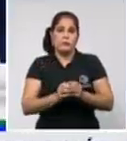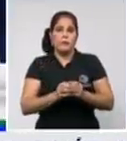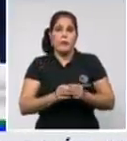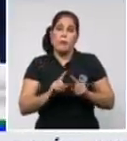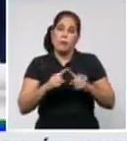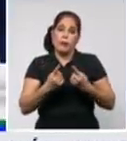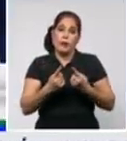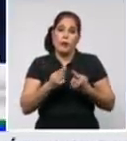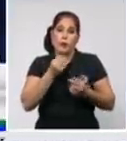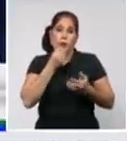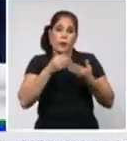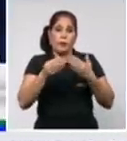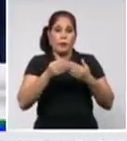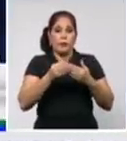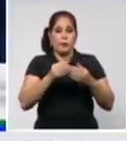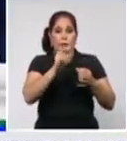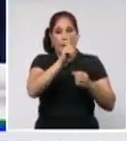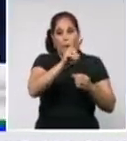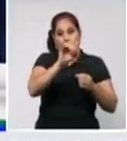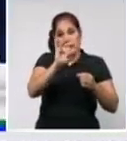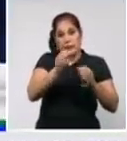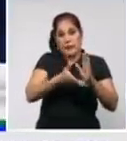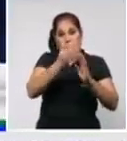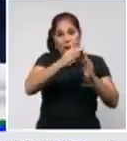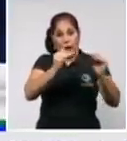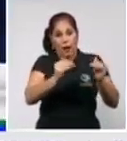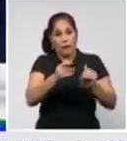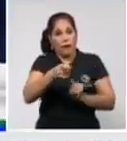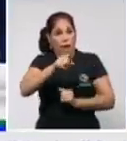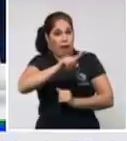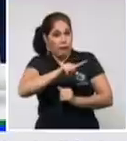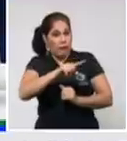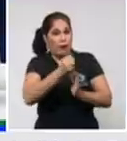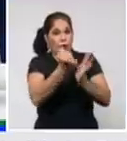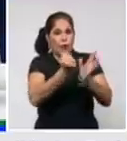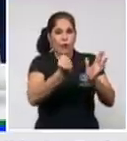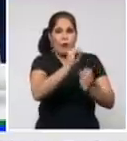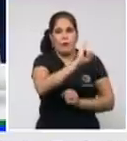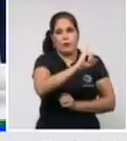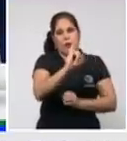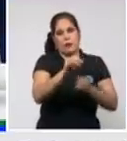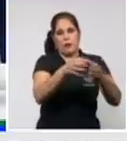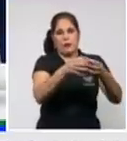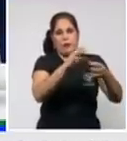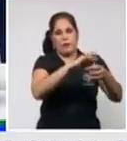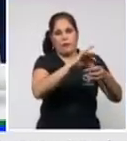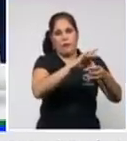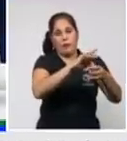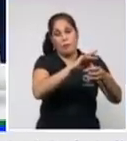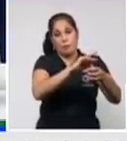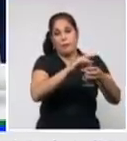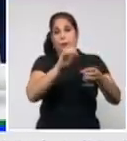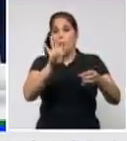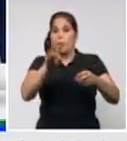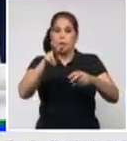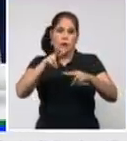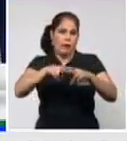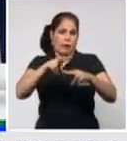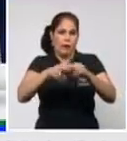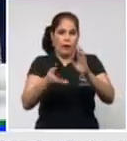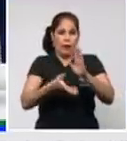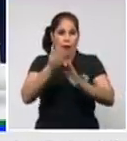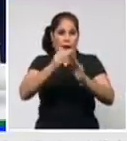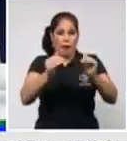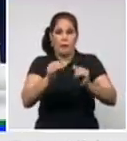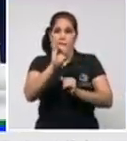Por lo tanto, fueron 27 altas las que se dieron en el día de ayer. De ellas, 4 de La Habana, 7